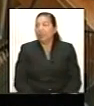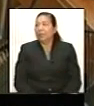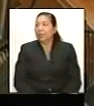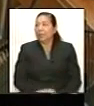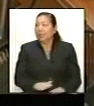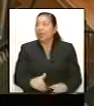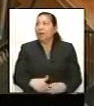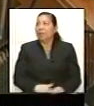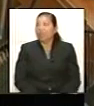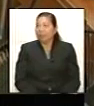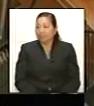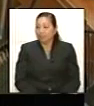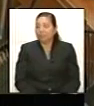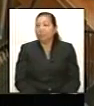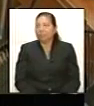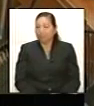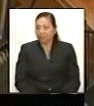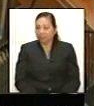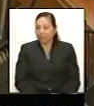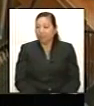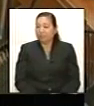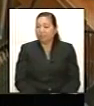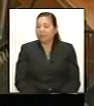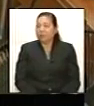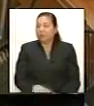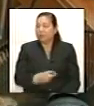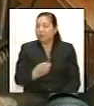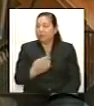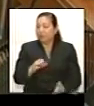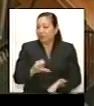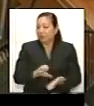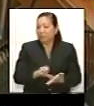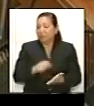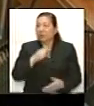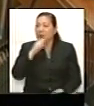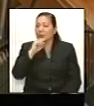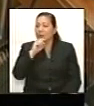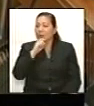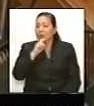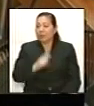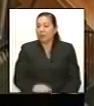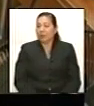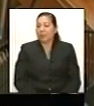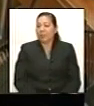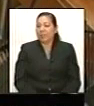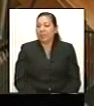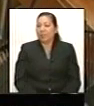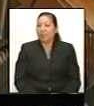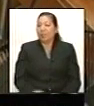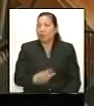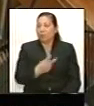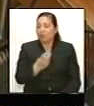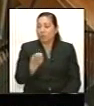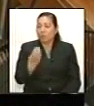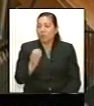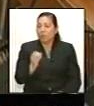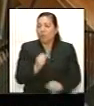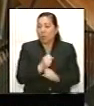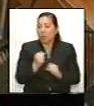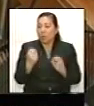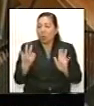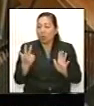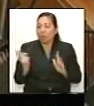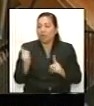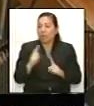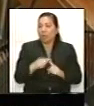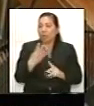Y también, en este caso, tenemos 245 Centros de Emergencia Mujer que atienden, 240 atienden de 8 de la mañana